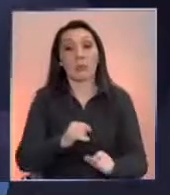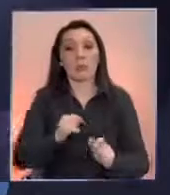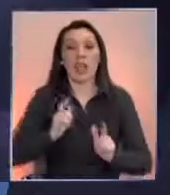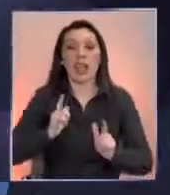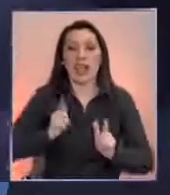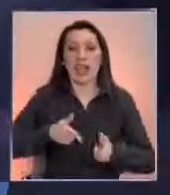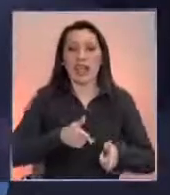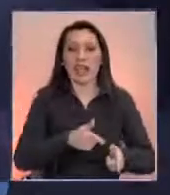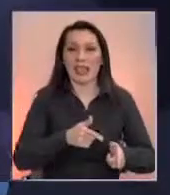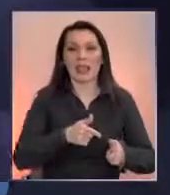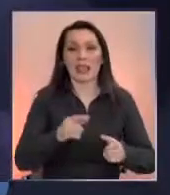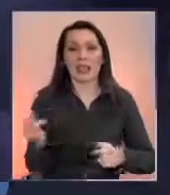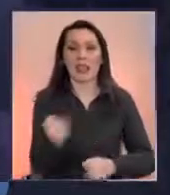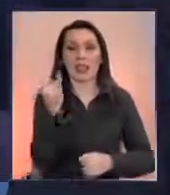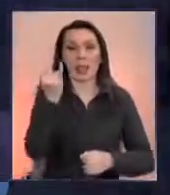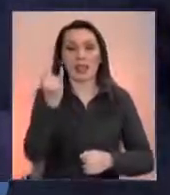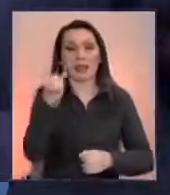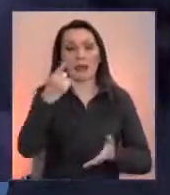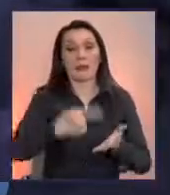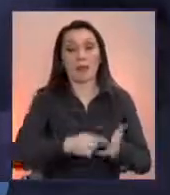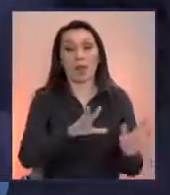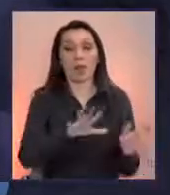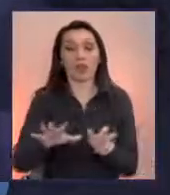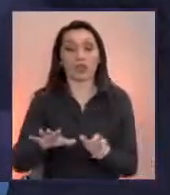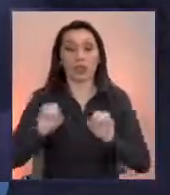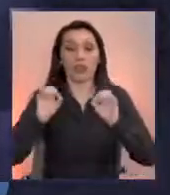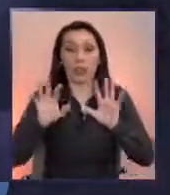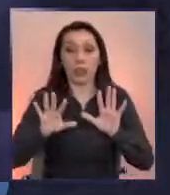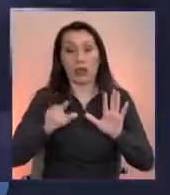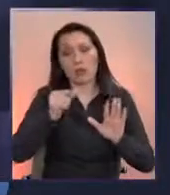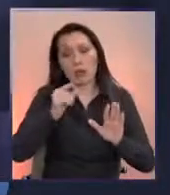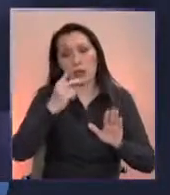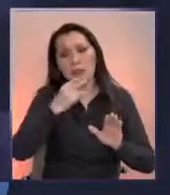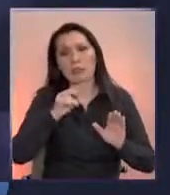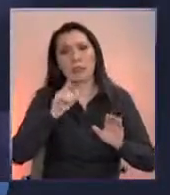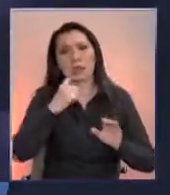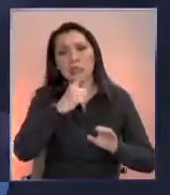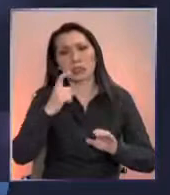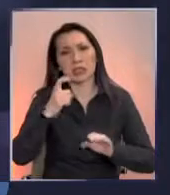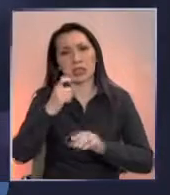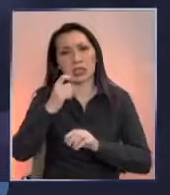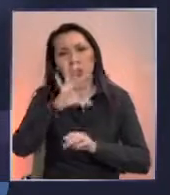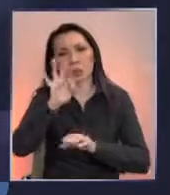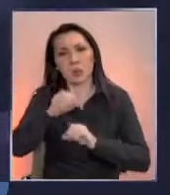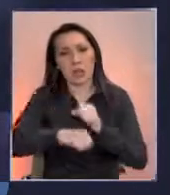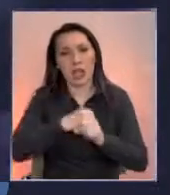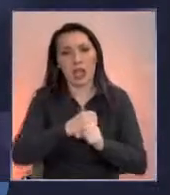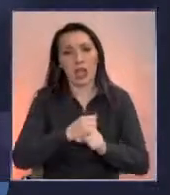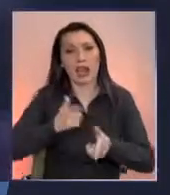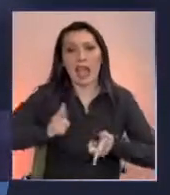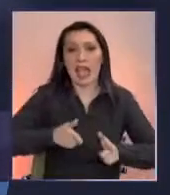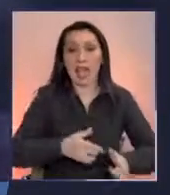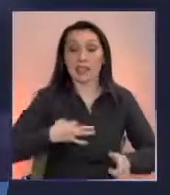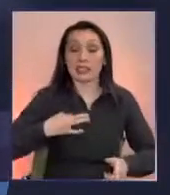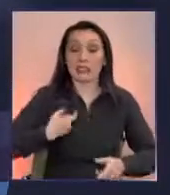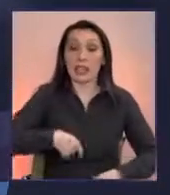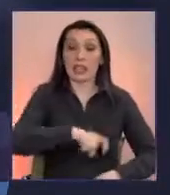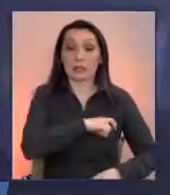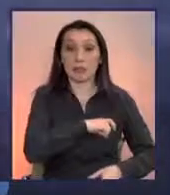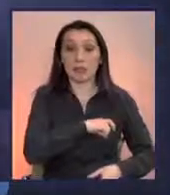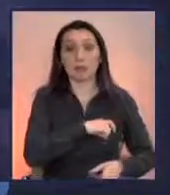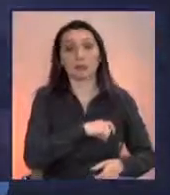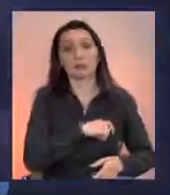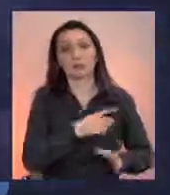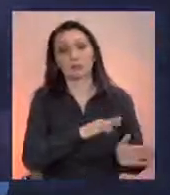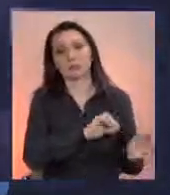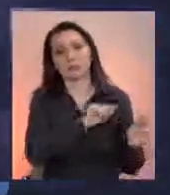inicio del proceso de independencia en 1810, poco más de un siglo después y medio de la Guerra Civil Española, en 1939,